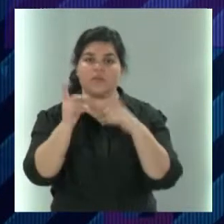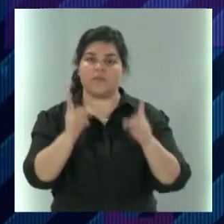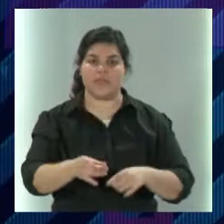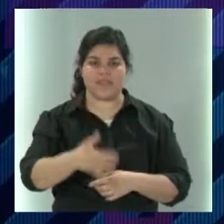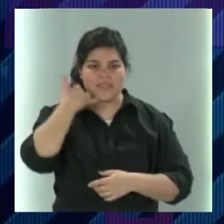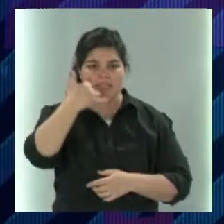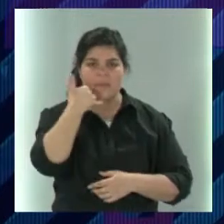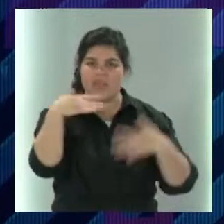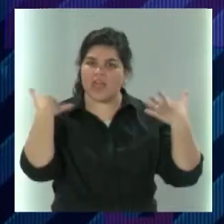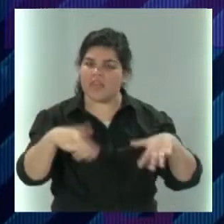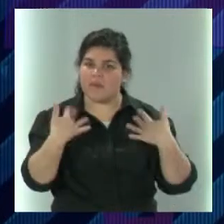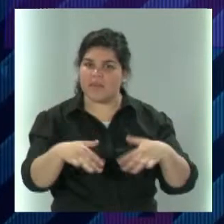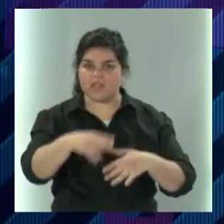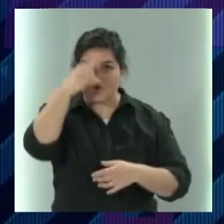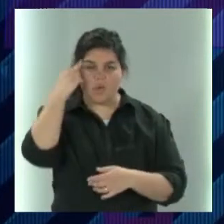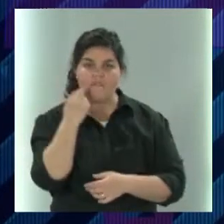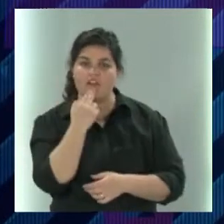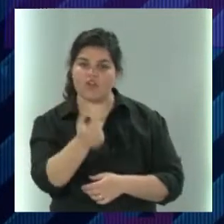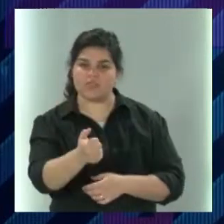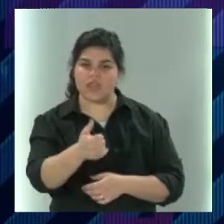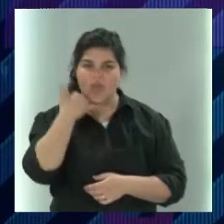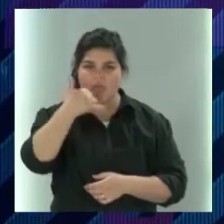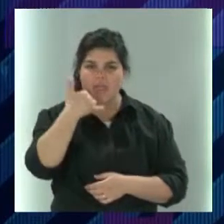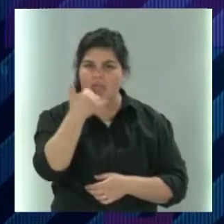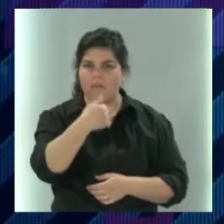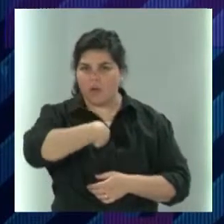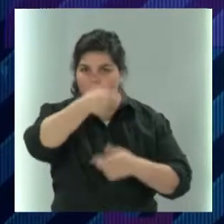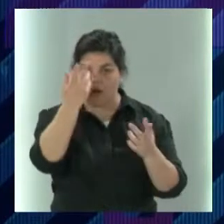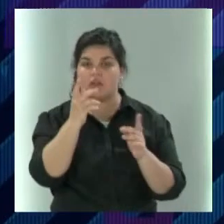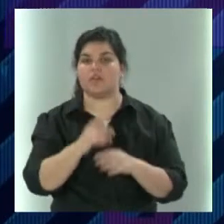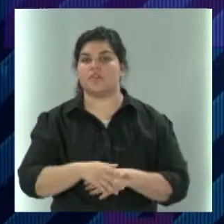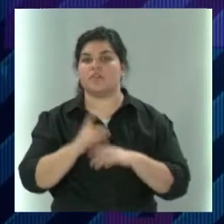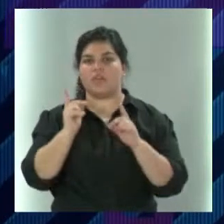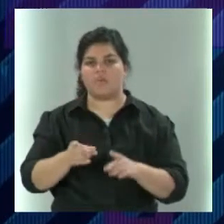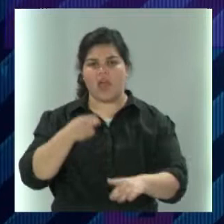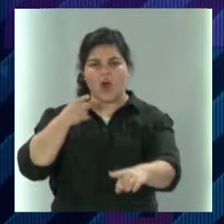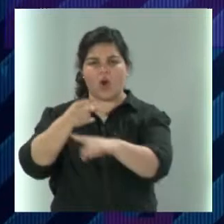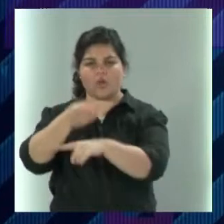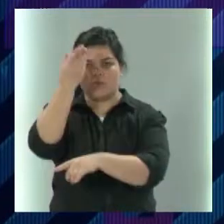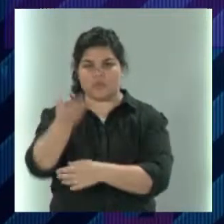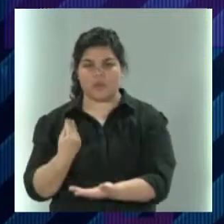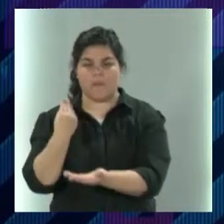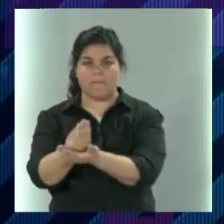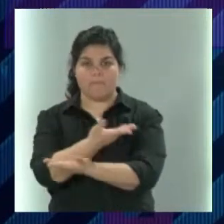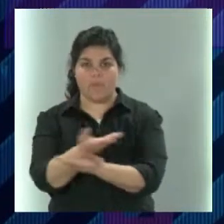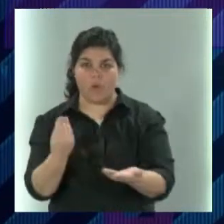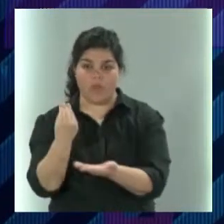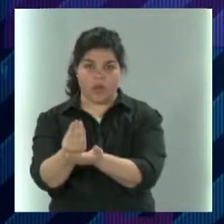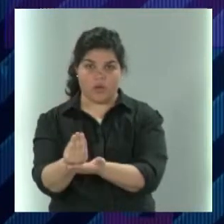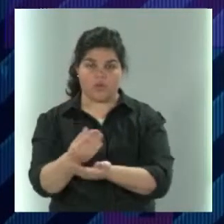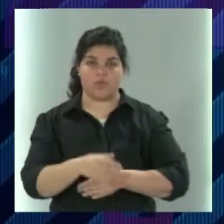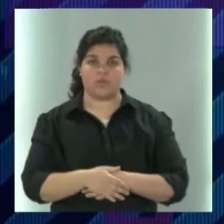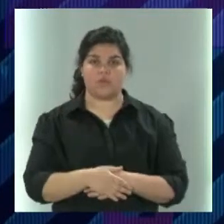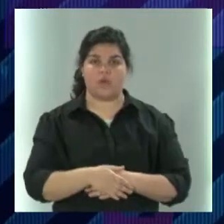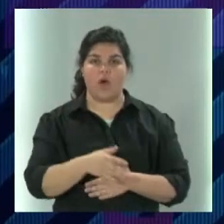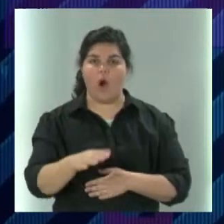llamadas de emergencia, el famoso 911. Agraviar en forma personal y directa a un funcionario público en razón de su cargo. Ofender a